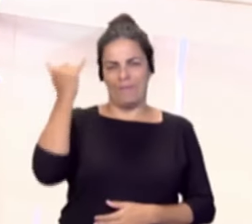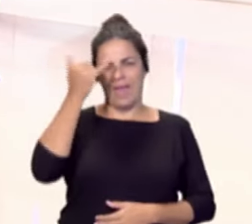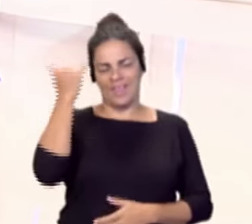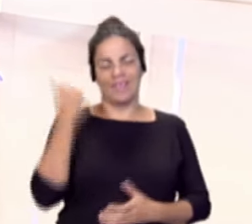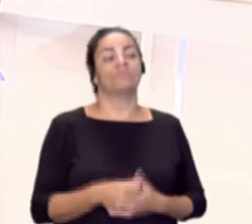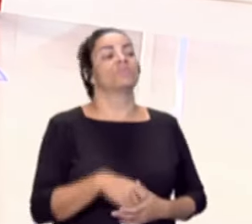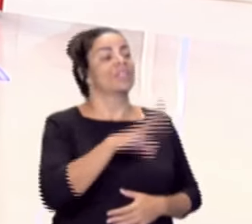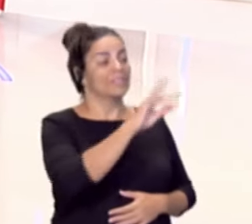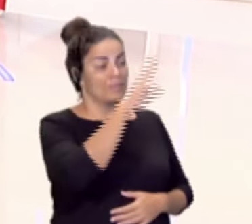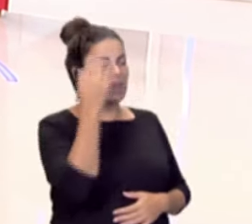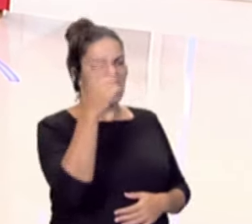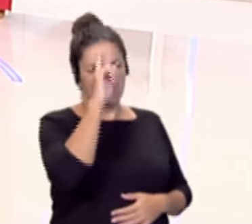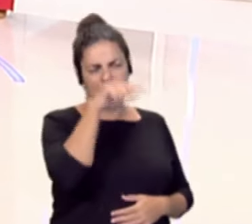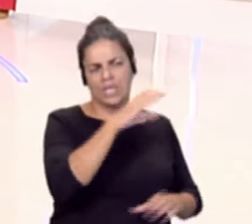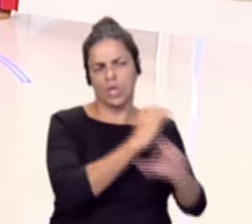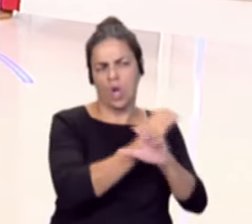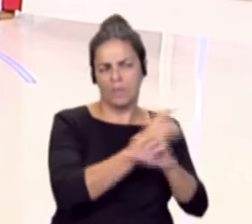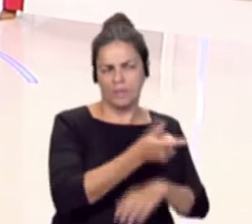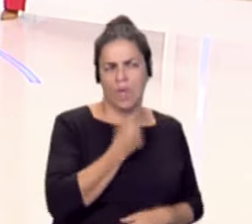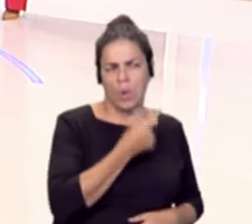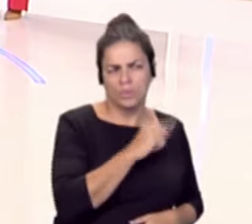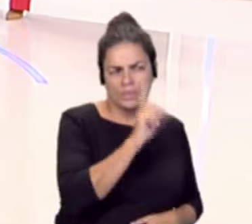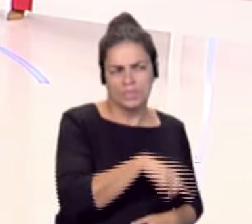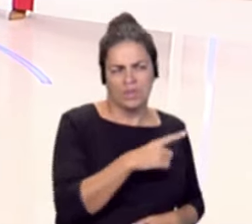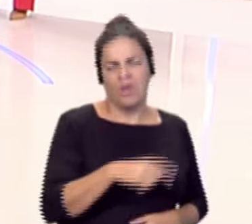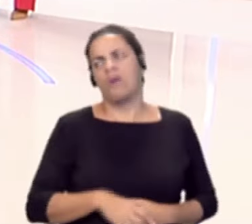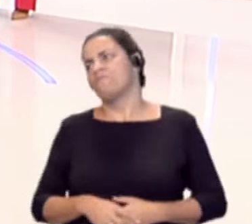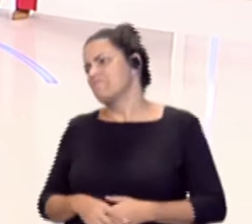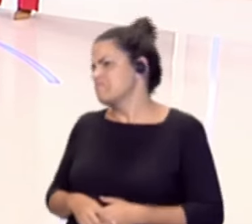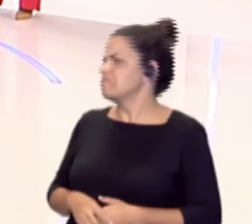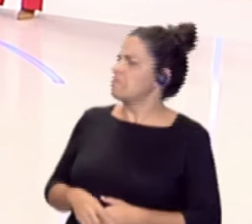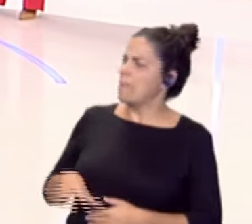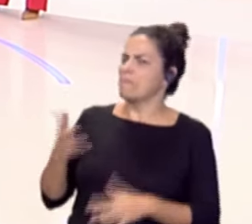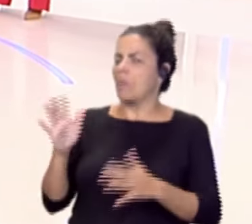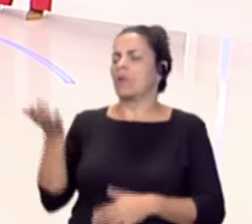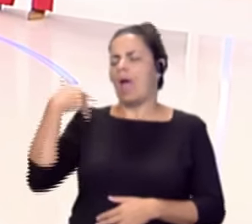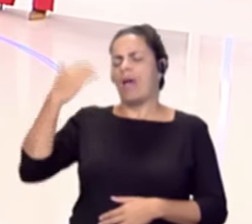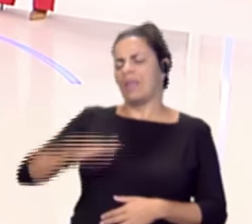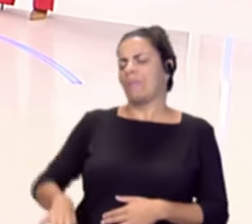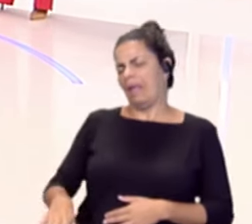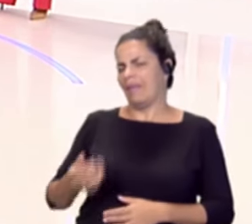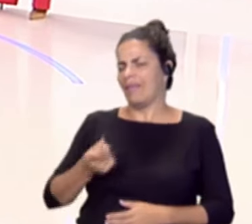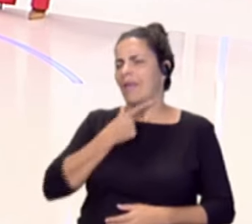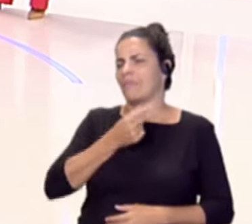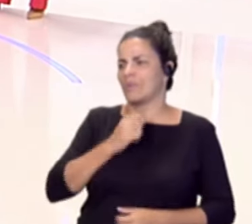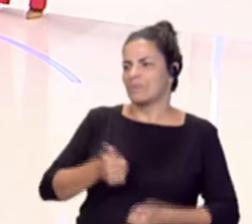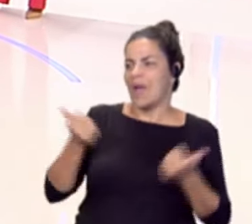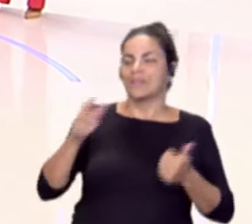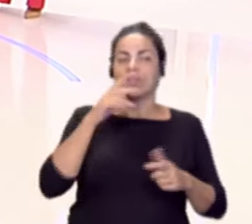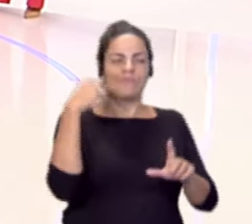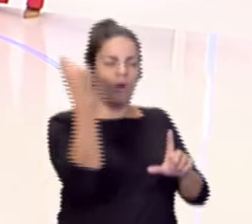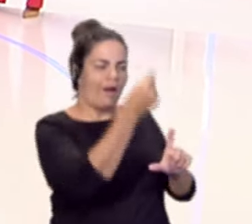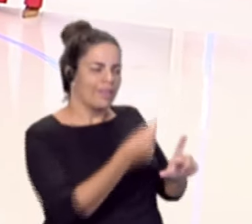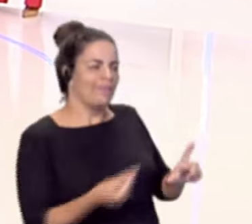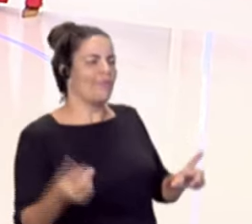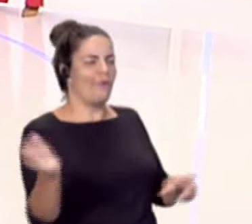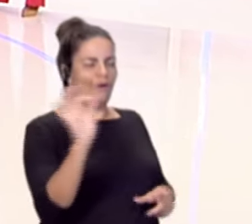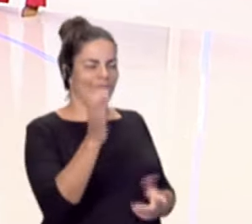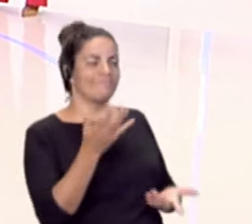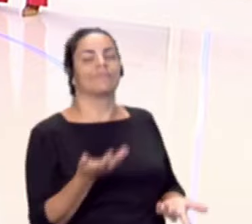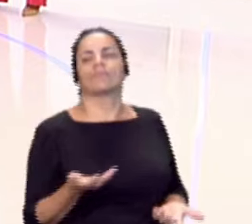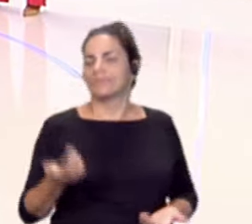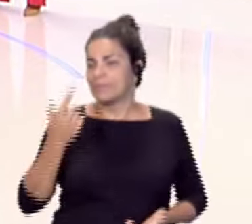sé si te gustan los cómics. ¿Te gustan? Sí, más o menos, ¿eh? De pequeña me gustaba más. ¿Ah, sí? Por la interpretación, por los dibujos, que es lo que es, ¿no? Mira,